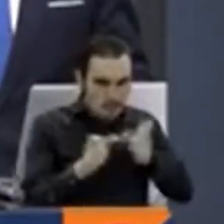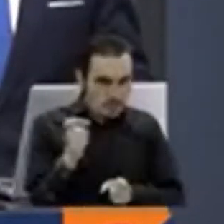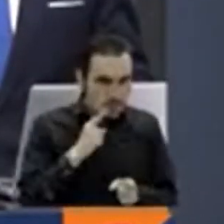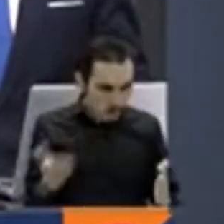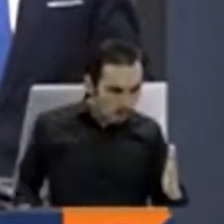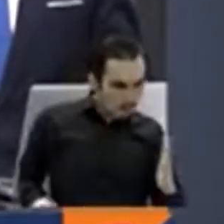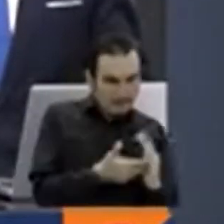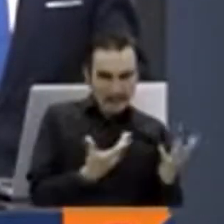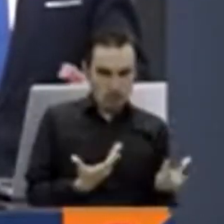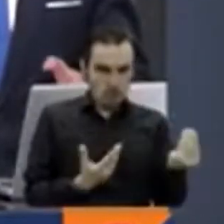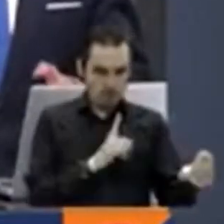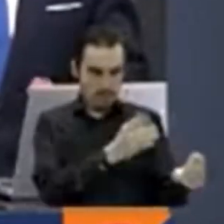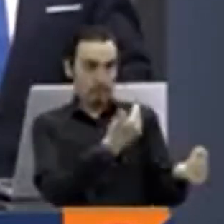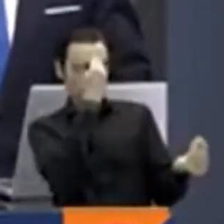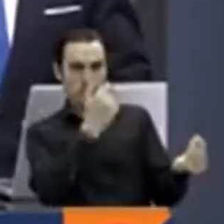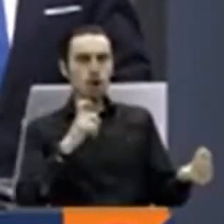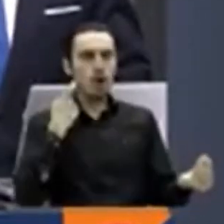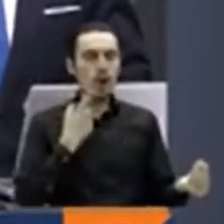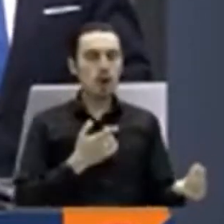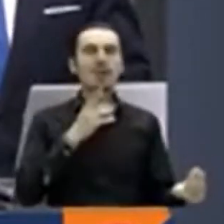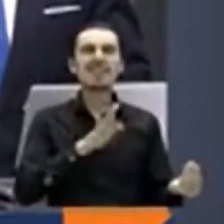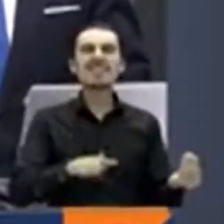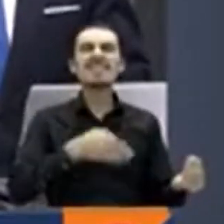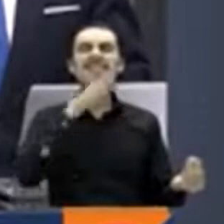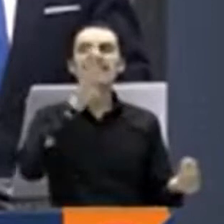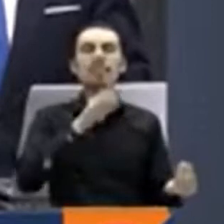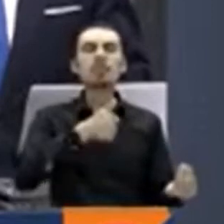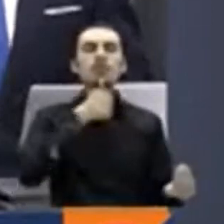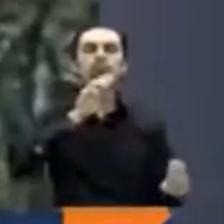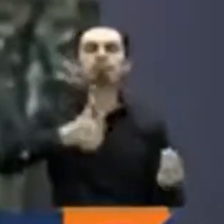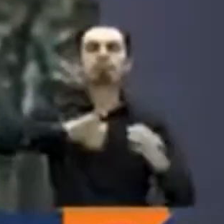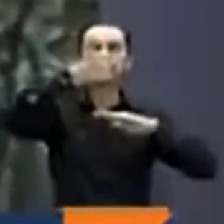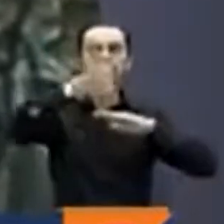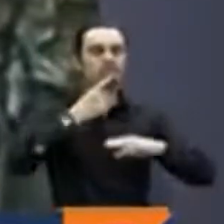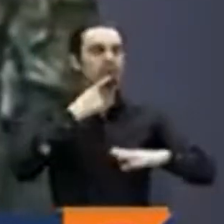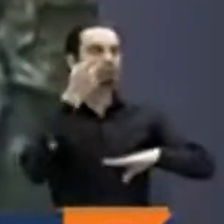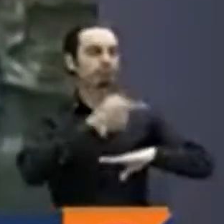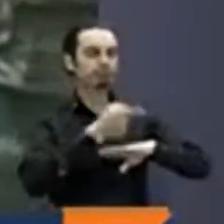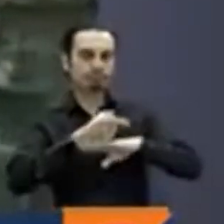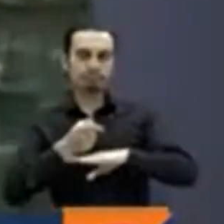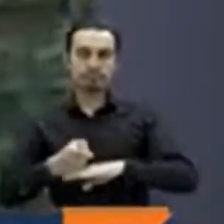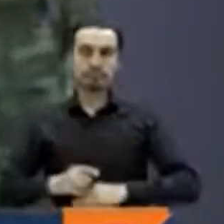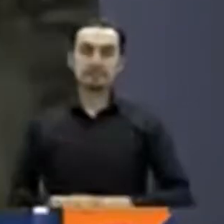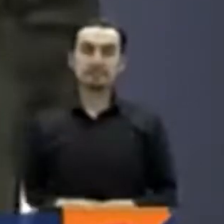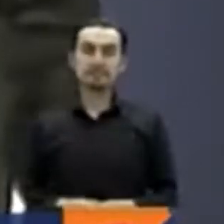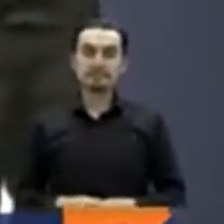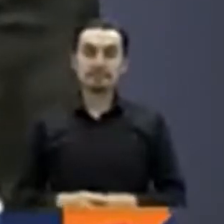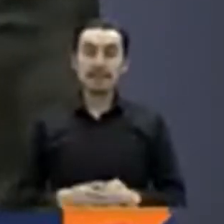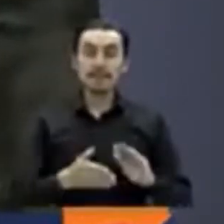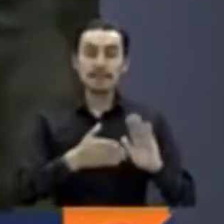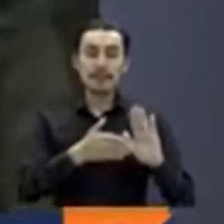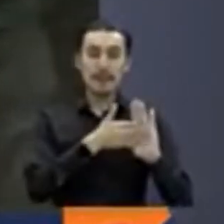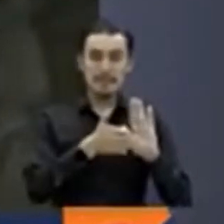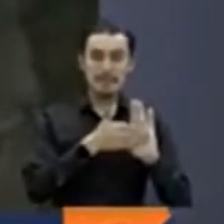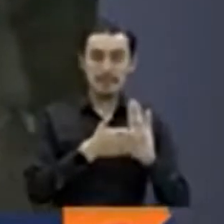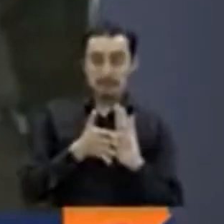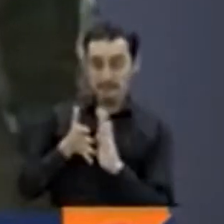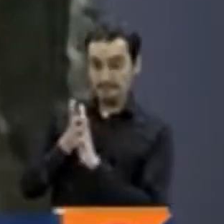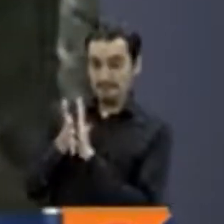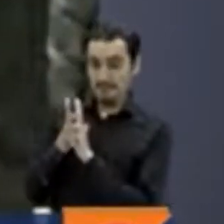la oposición por órdenes dictadas por altas esferas del gobierno. El acervo probatorio del informe